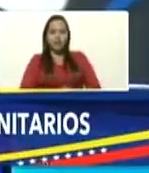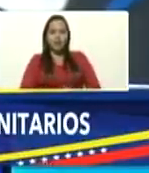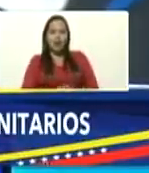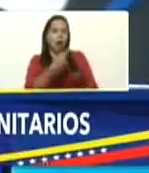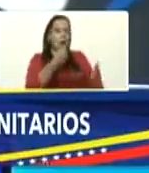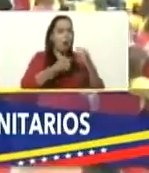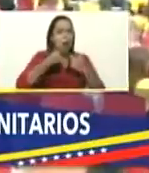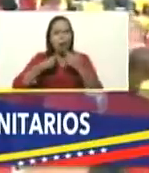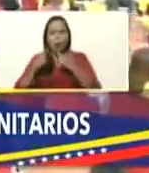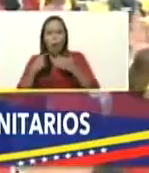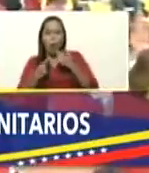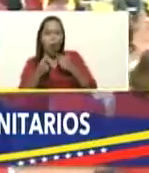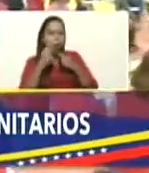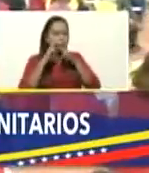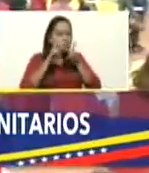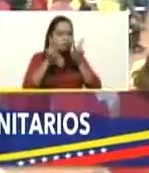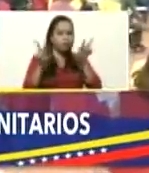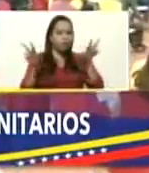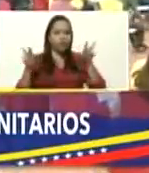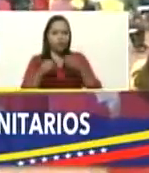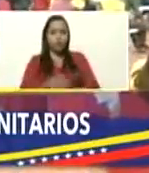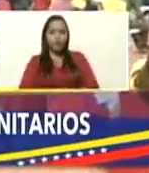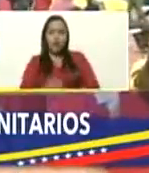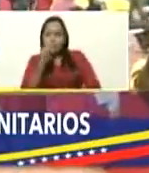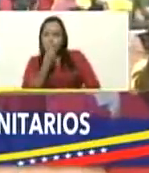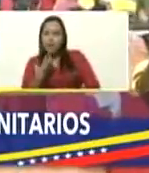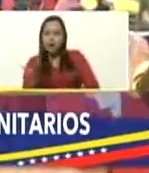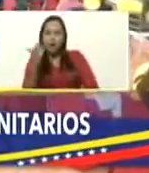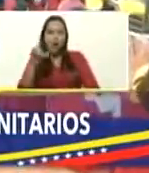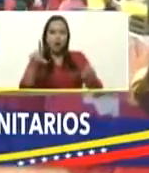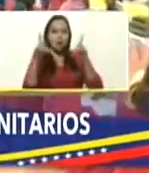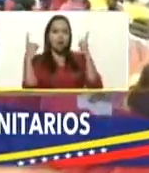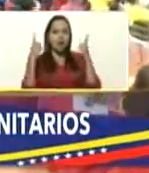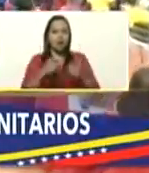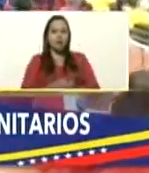colorido, lo bello que está La Guaira,